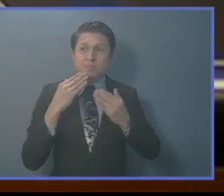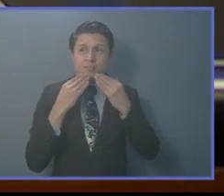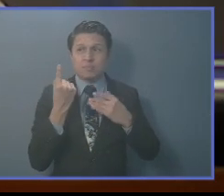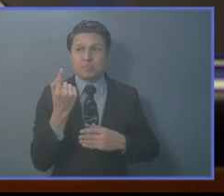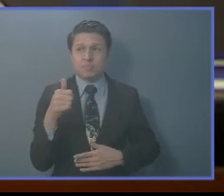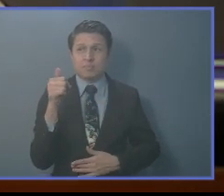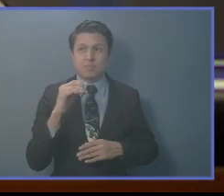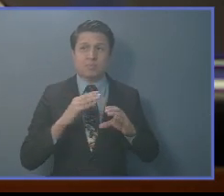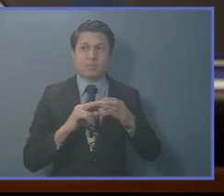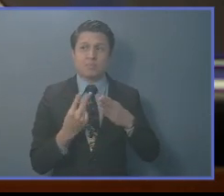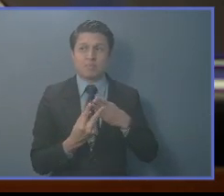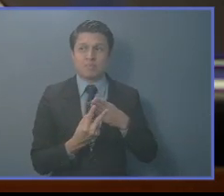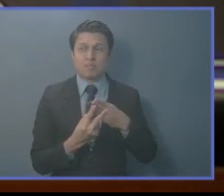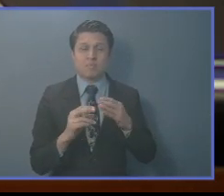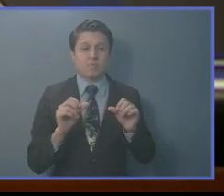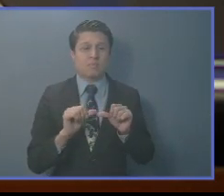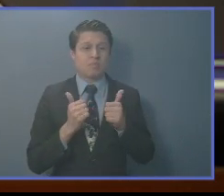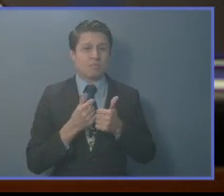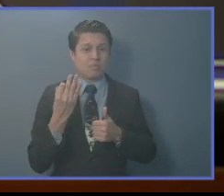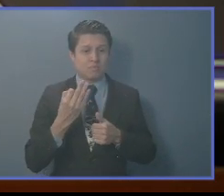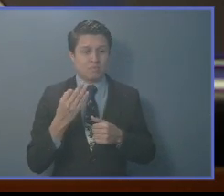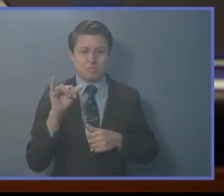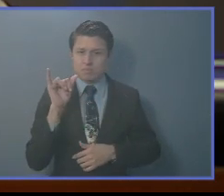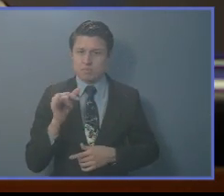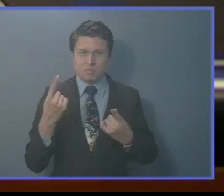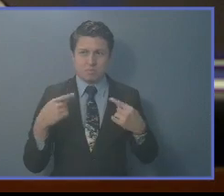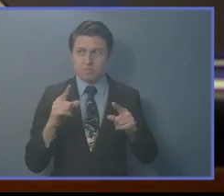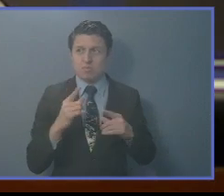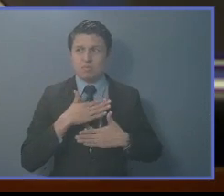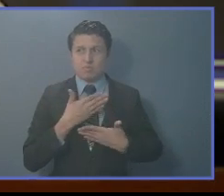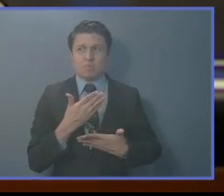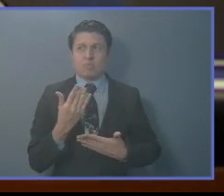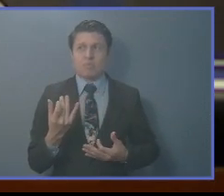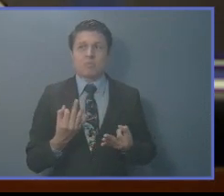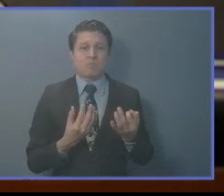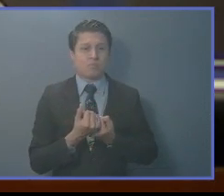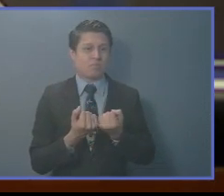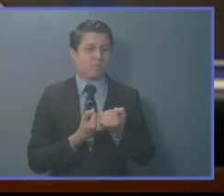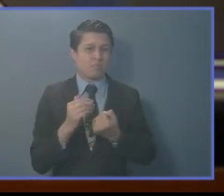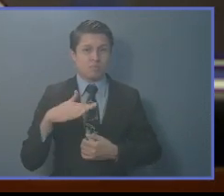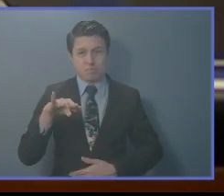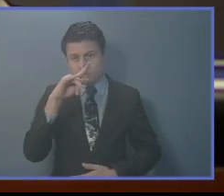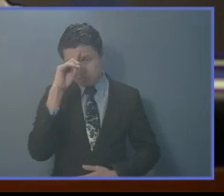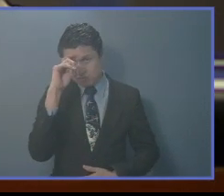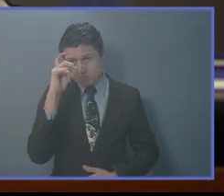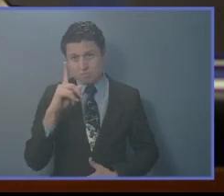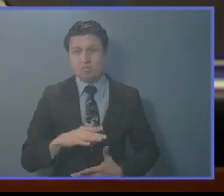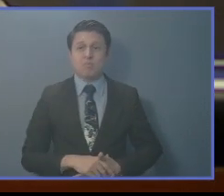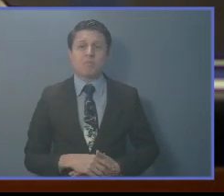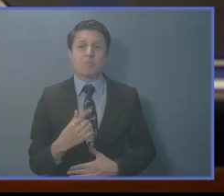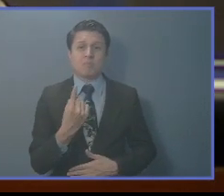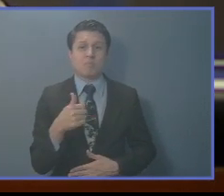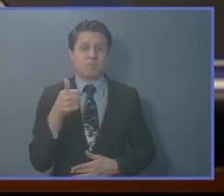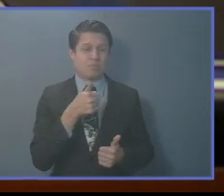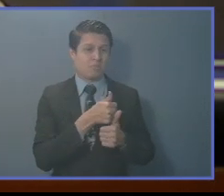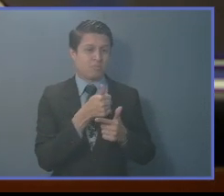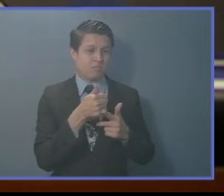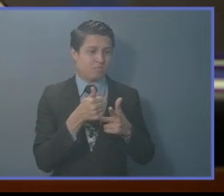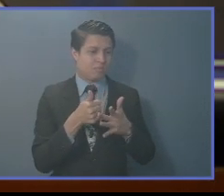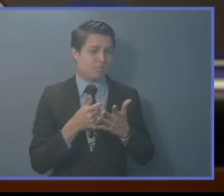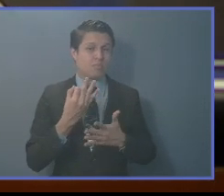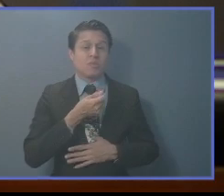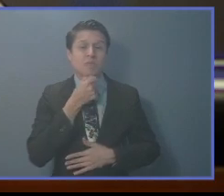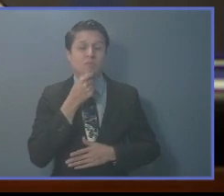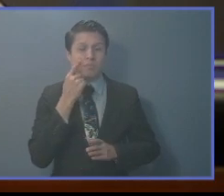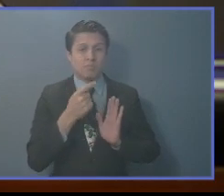unidades primarias y secundarias de organización deberán permanecer en disponibilidad en sus lugares de trabajo. Los titulares de cada dependencia deberán informar de